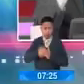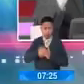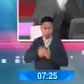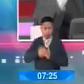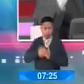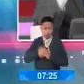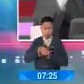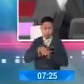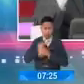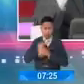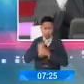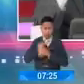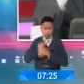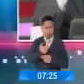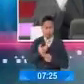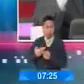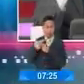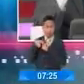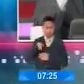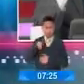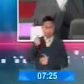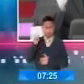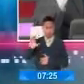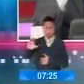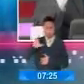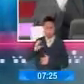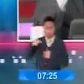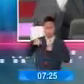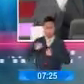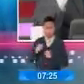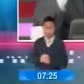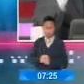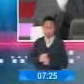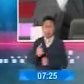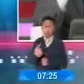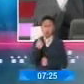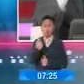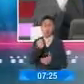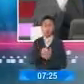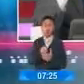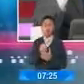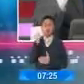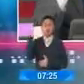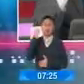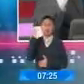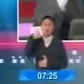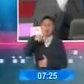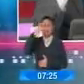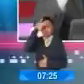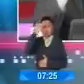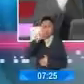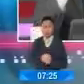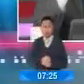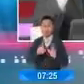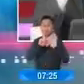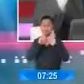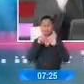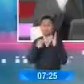a mi cargo, hice una sola compra de emergencia durante la pandemia, $6,000. Eso